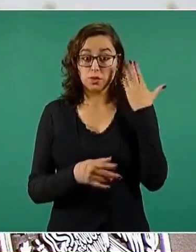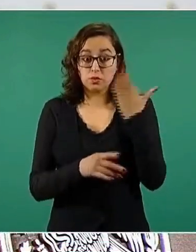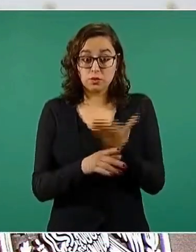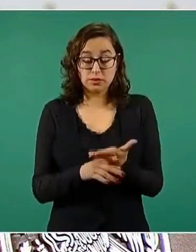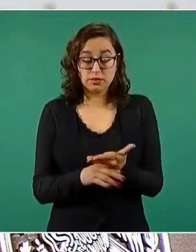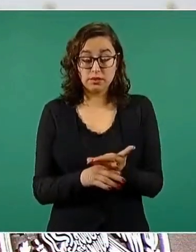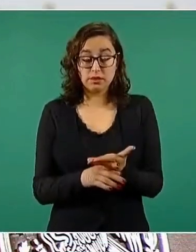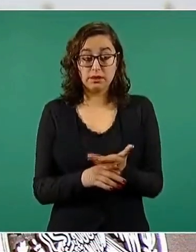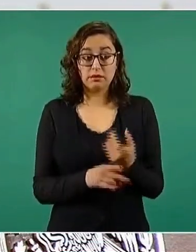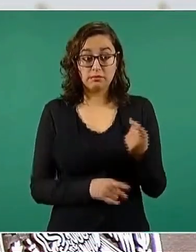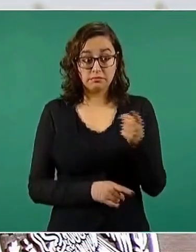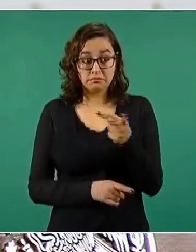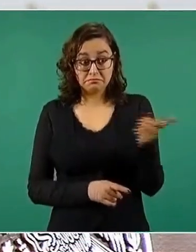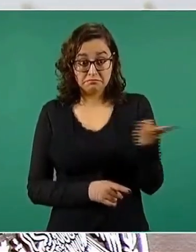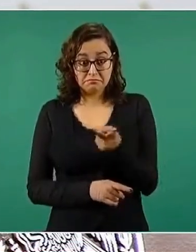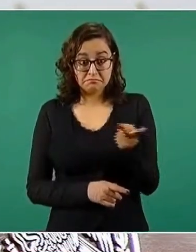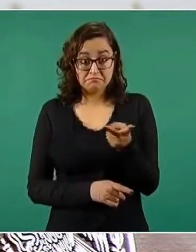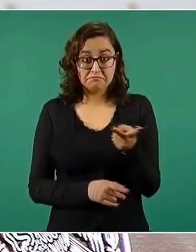inmoral,